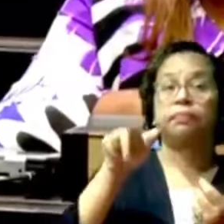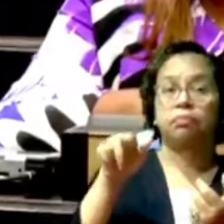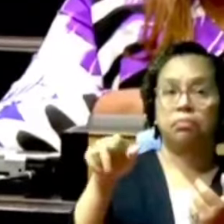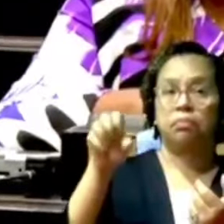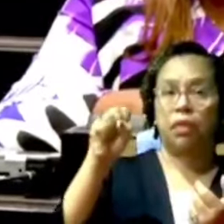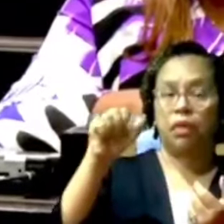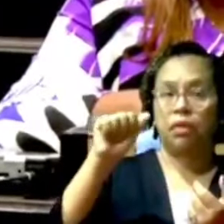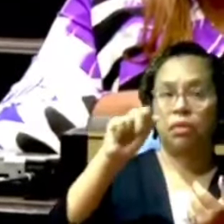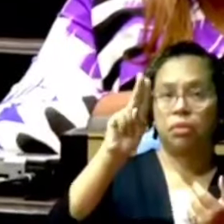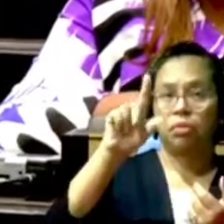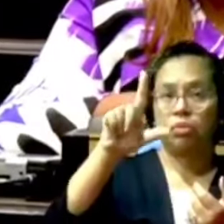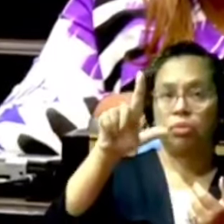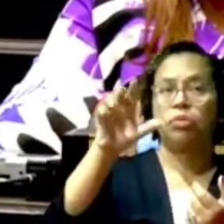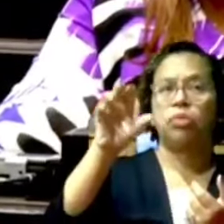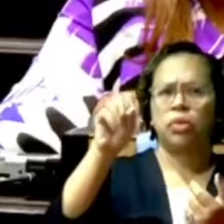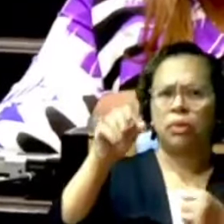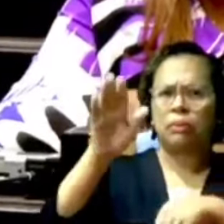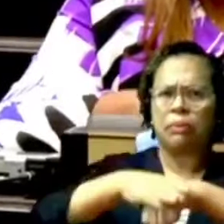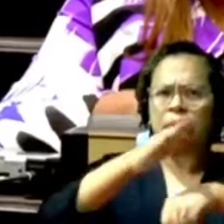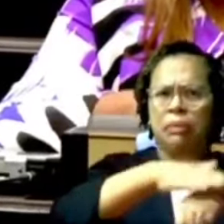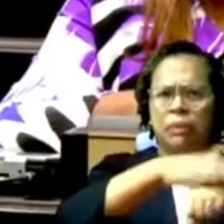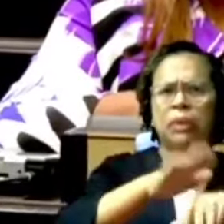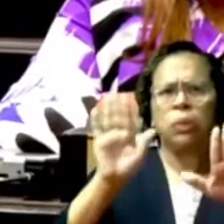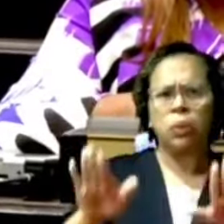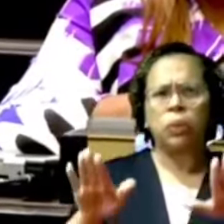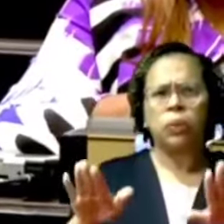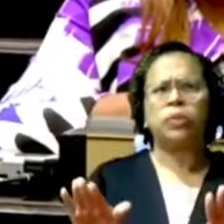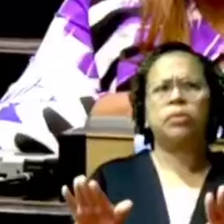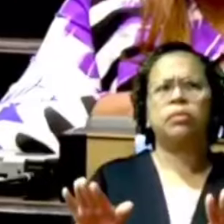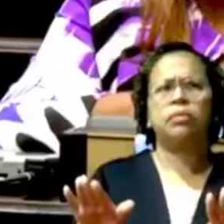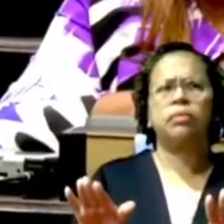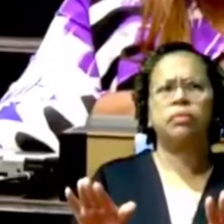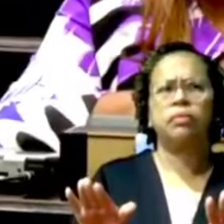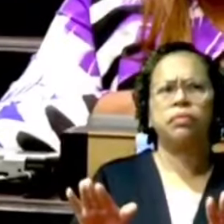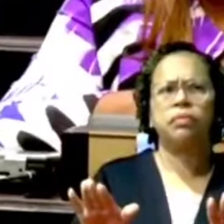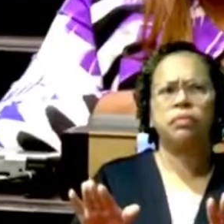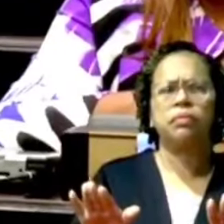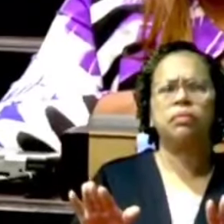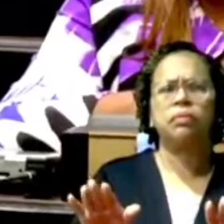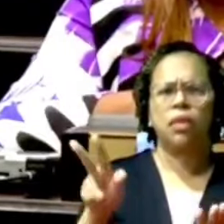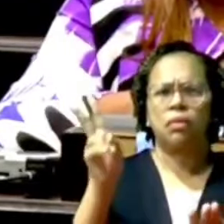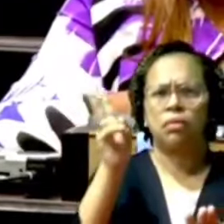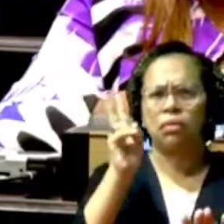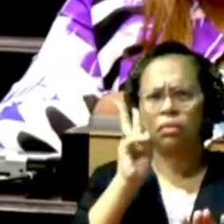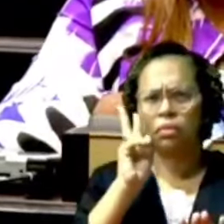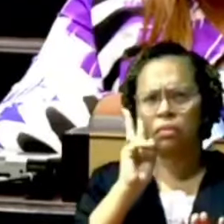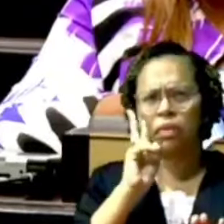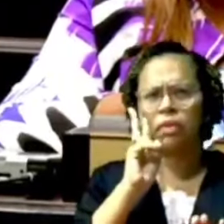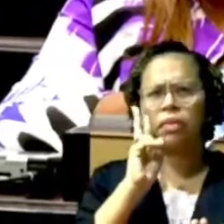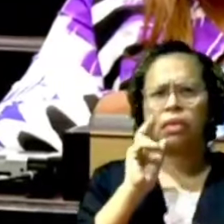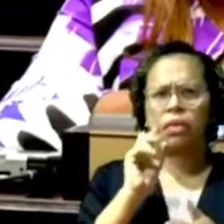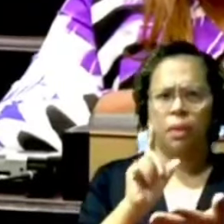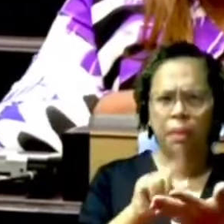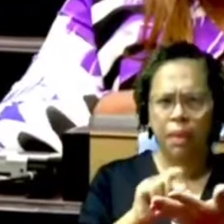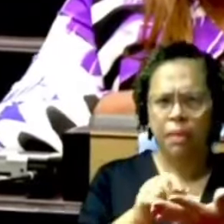para llamar al orden. Y la sociedad, he visto en la prensa nacional